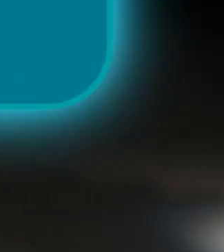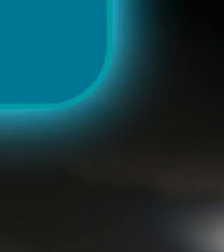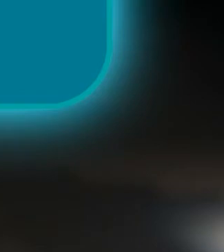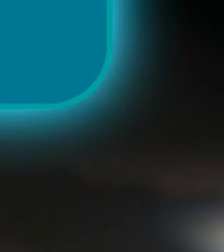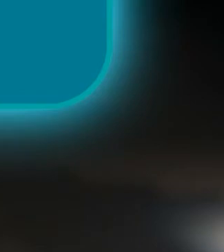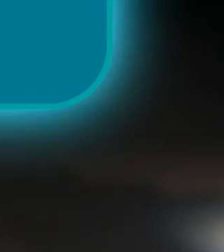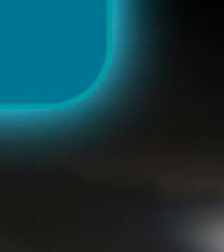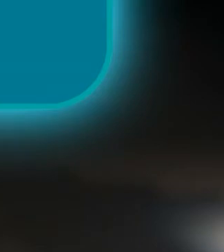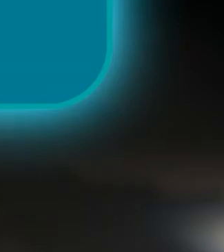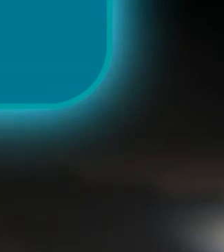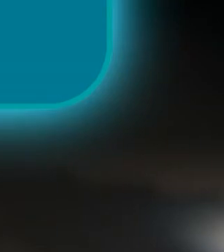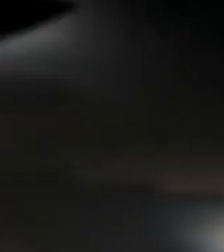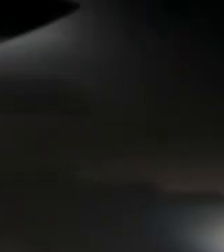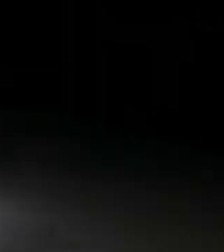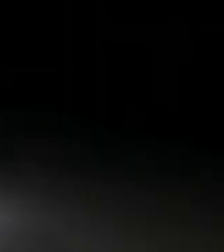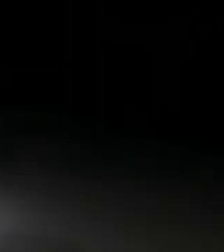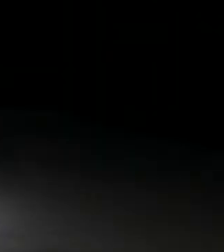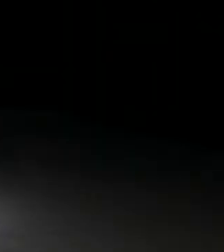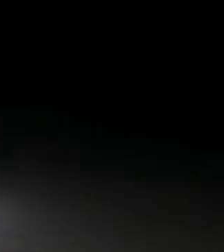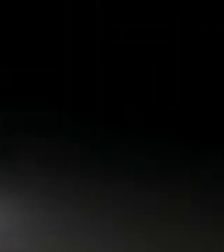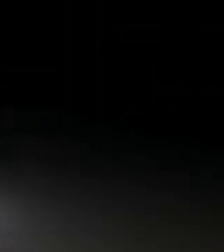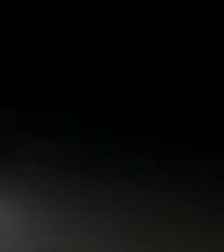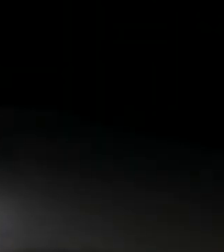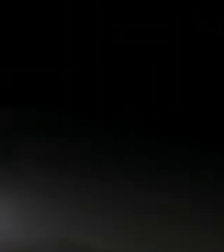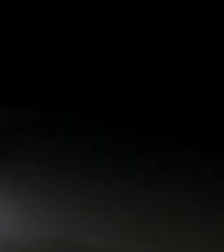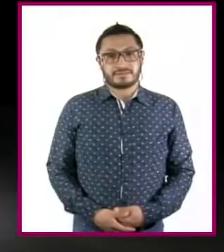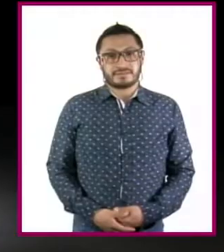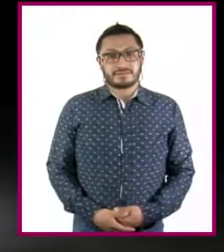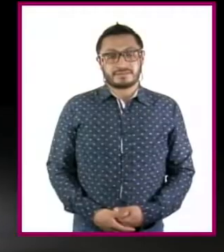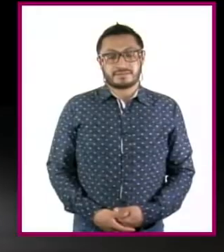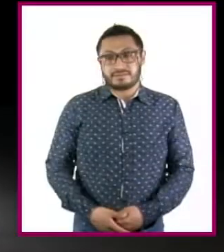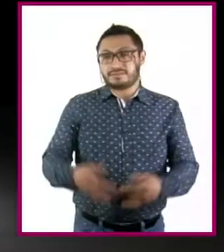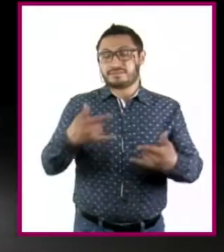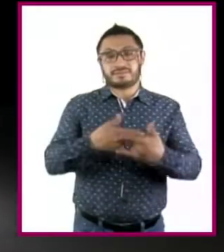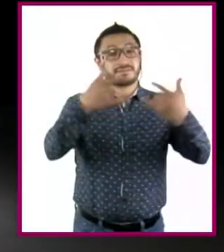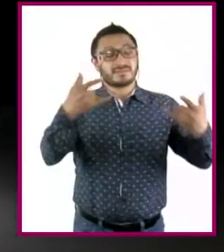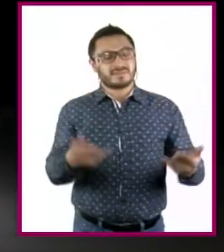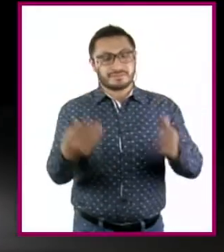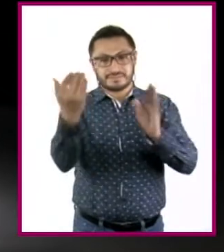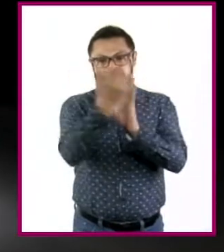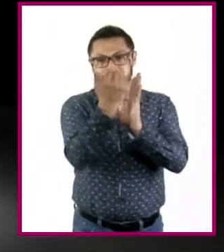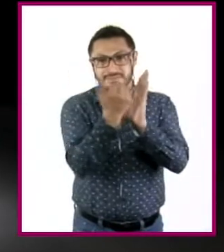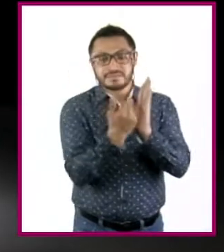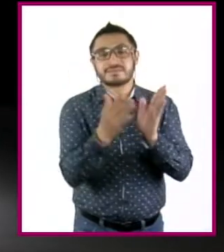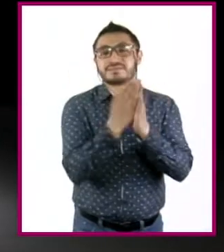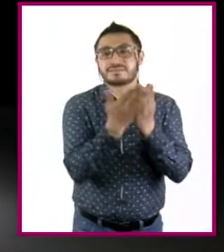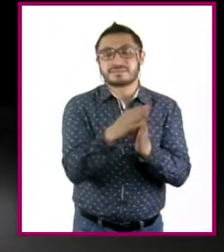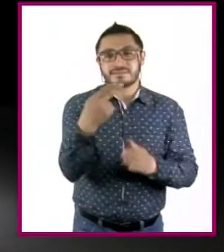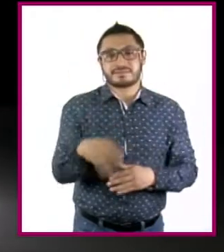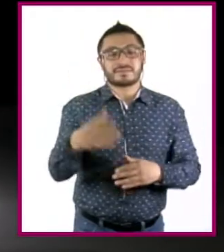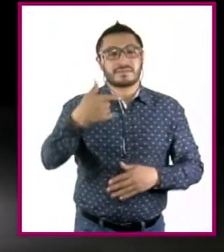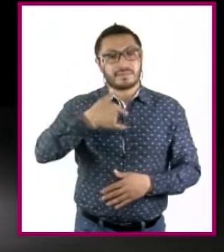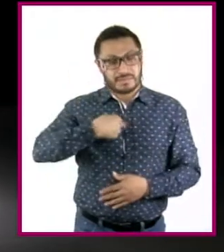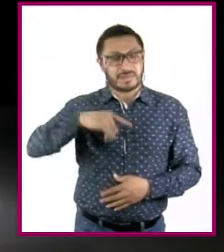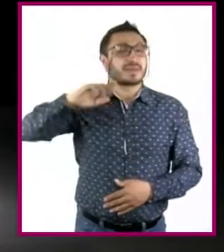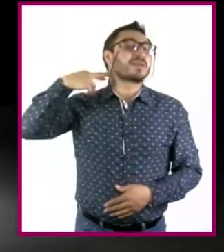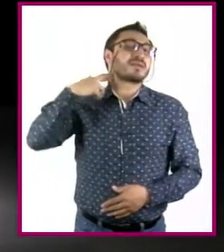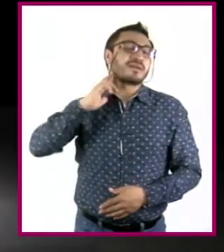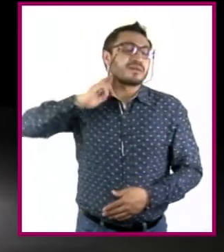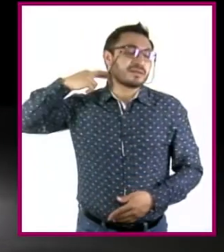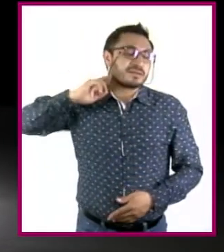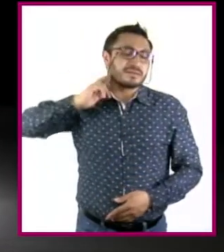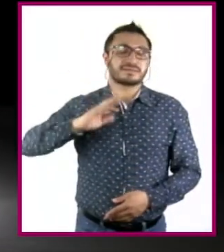las inteligencias artificiales. De hecho, los relatos que componen el libro llamado Yo Robot plantean